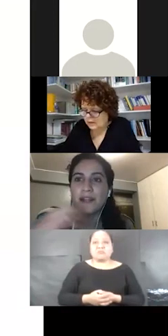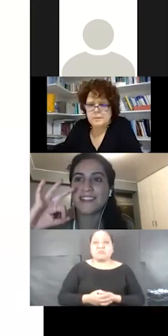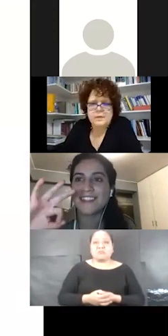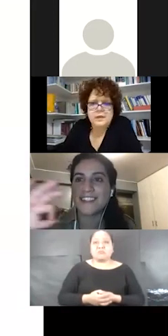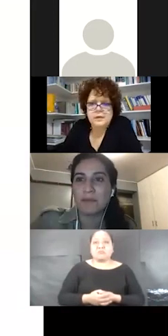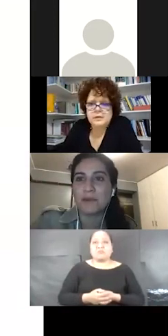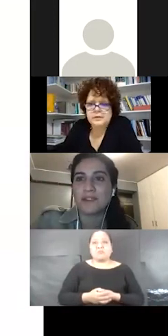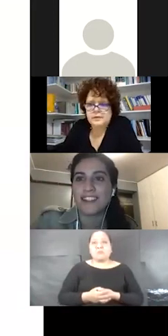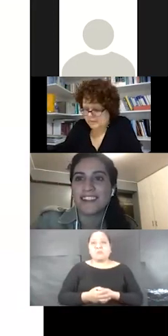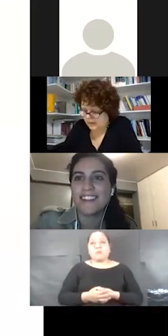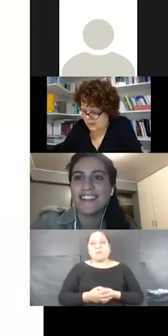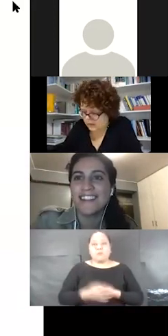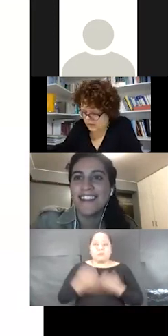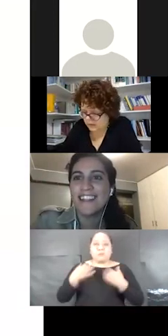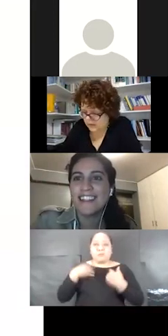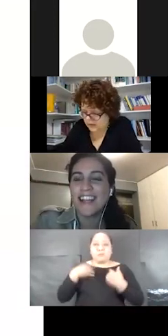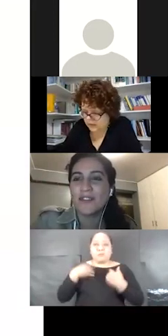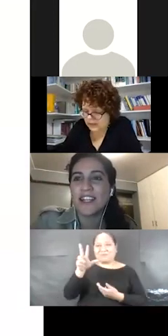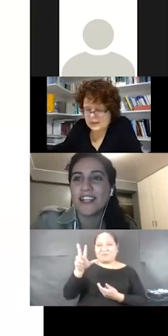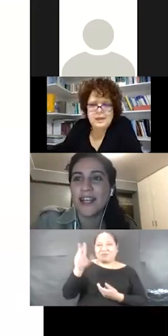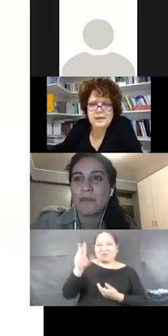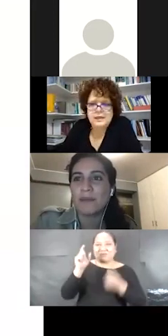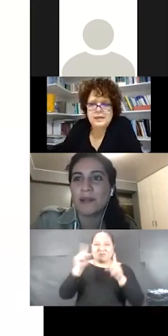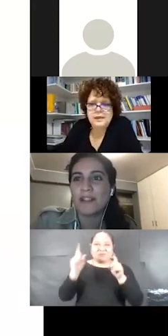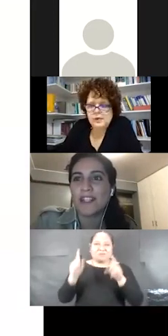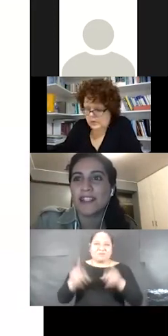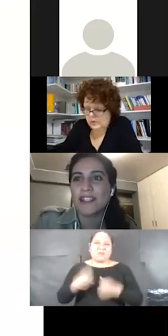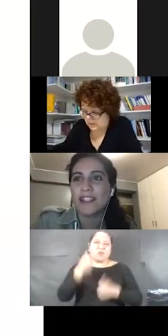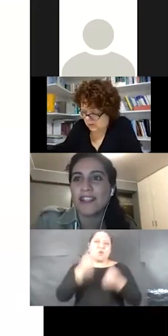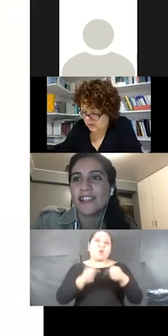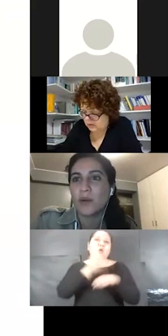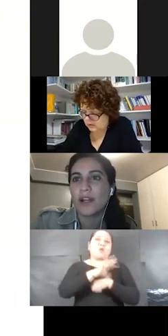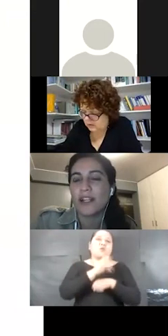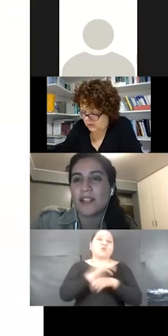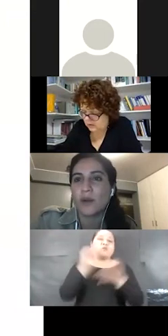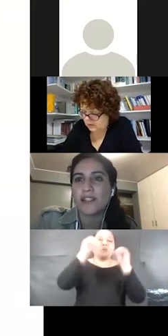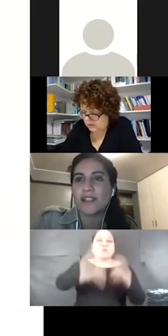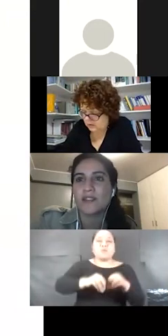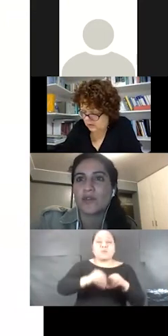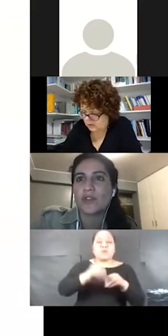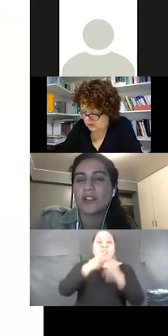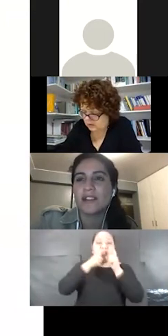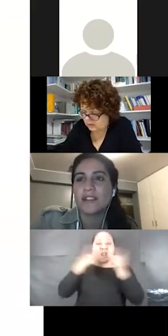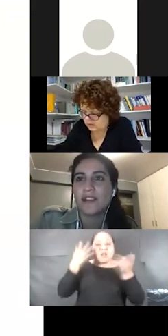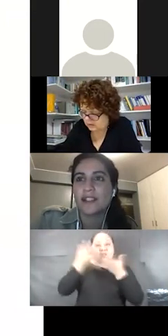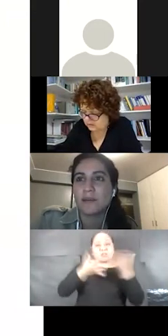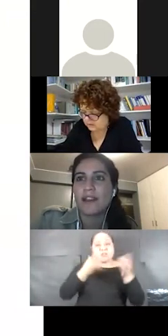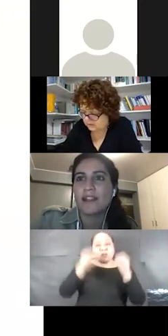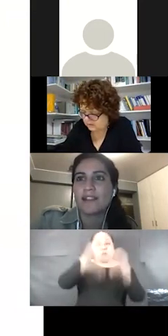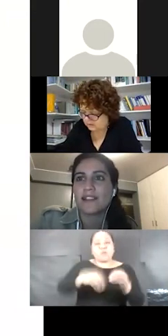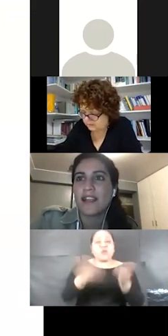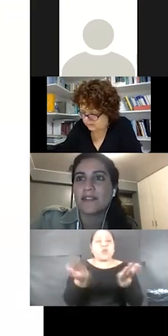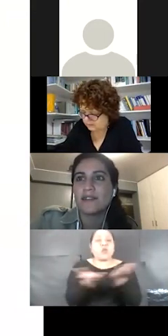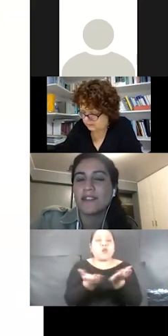A ver, ahí tienes 3 preguntas. ¿Qué Lo de la- aconsejarías para implementar este lenguaje en las escuelas e instituciones? El tema